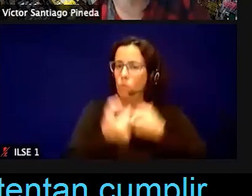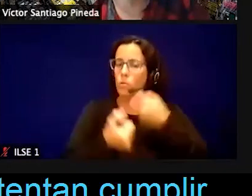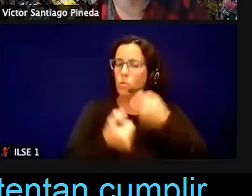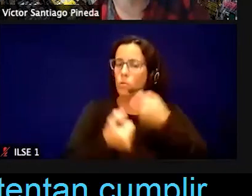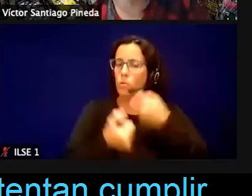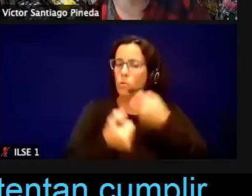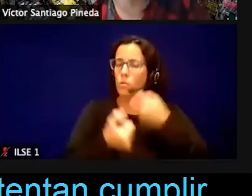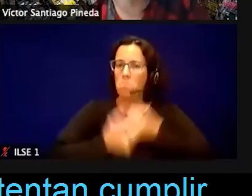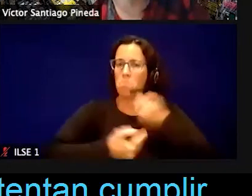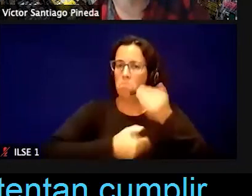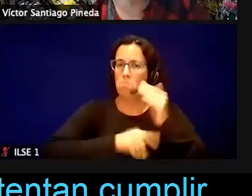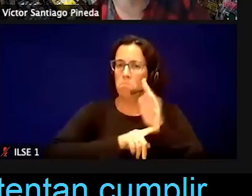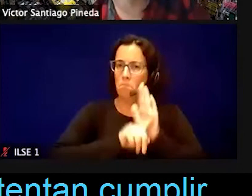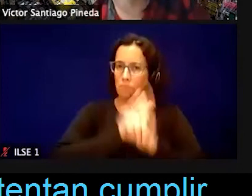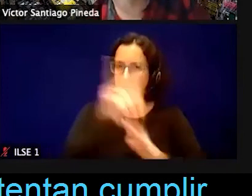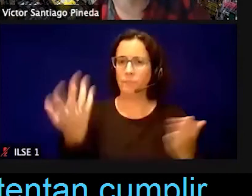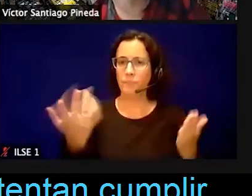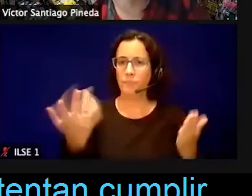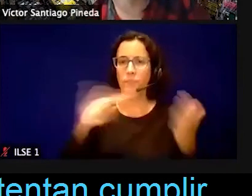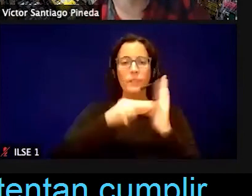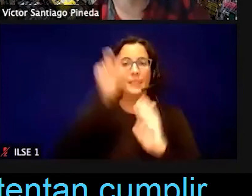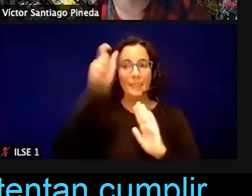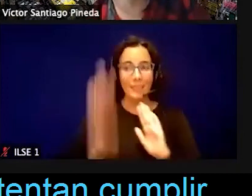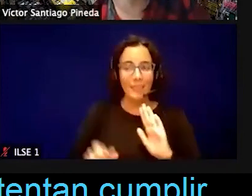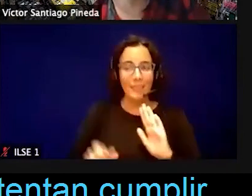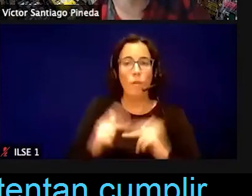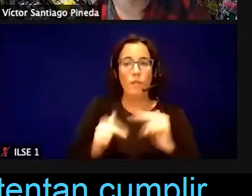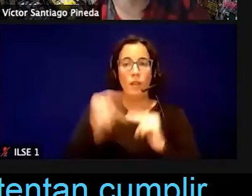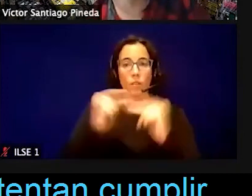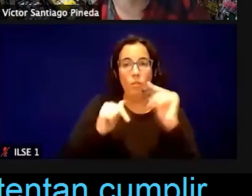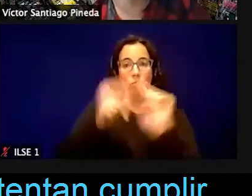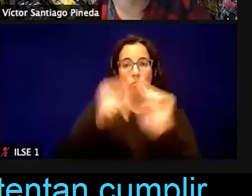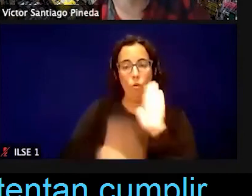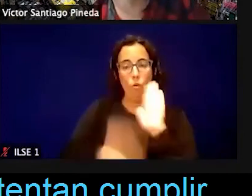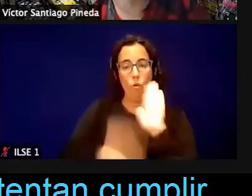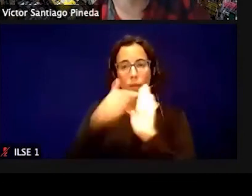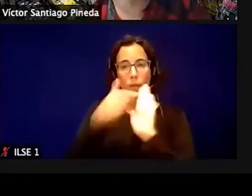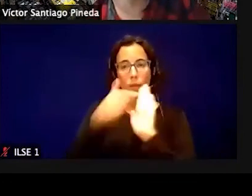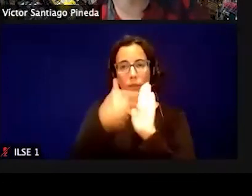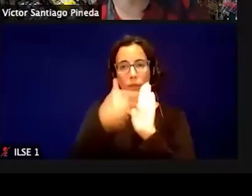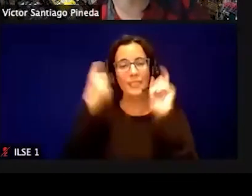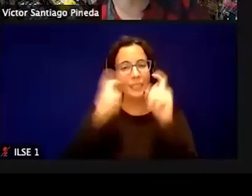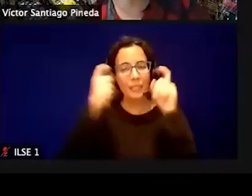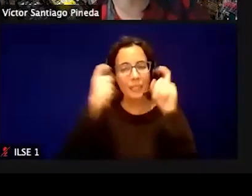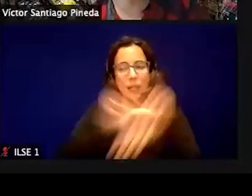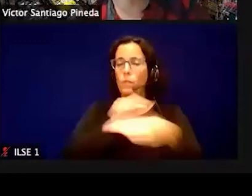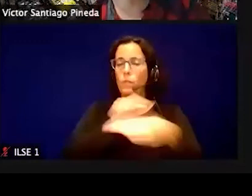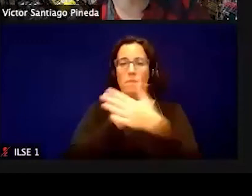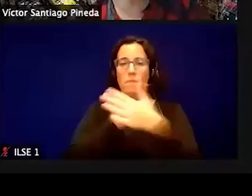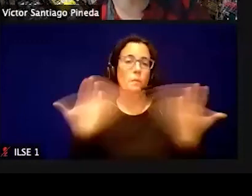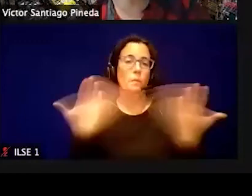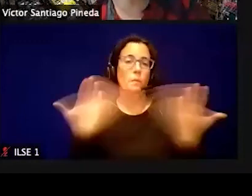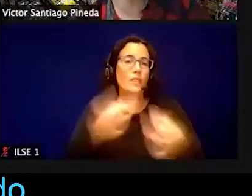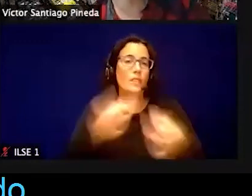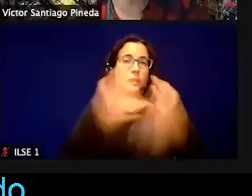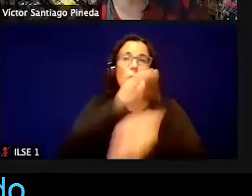el Código Técnico de la Edificación, pues puso una serie de normas que se intentan cumplir al máximo, pero que siempre hay excepciones. Entonces, es una